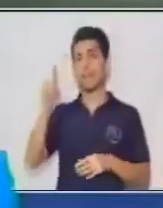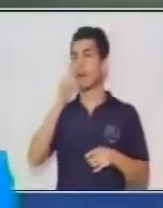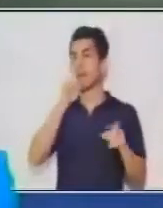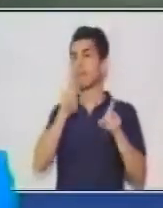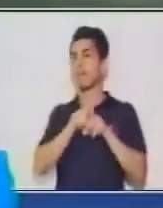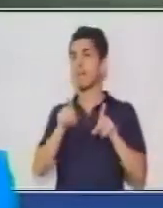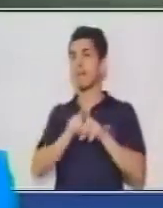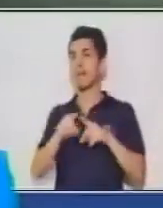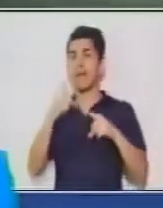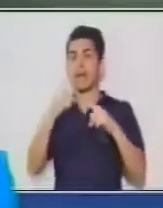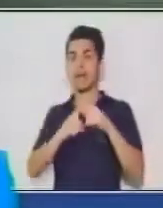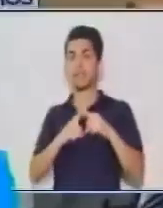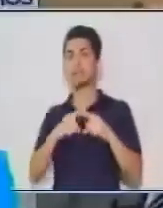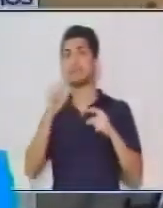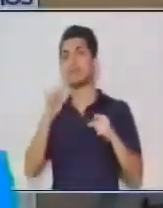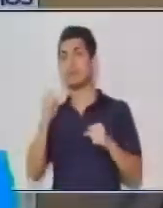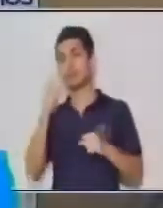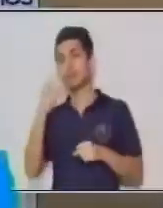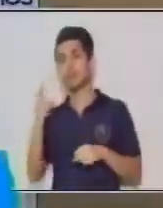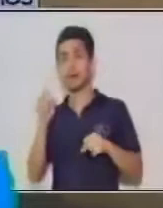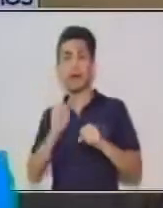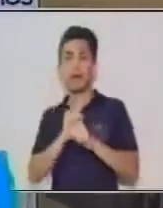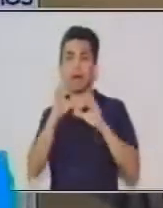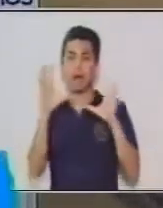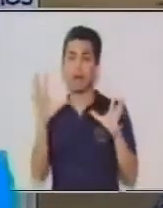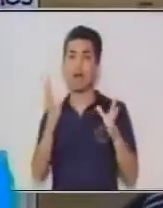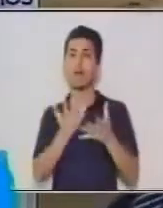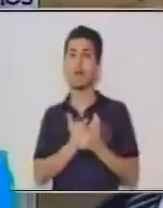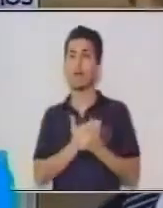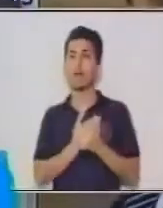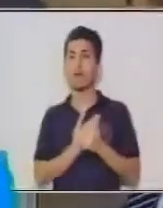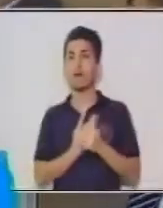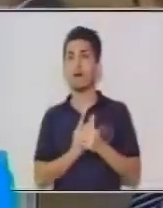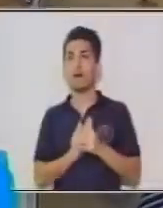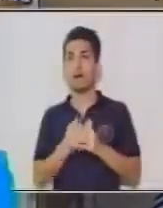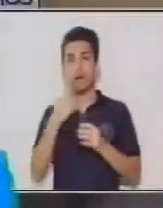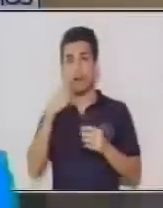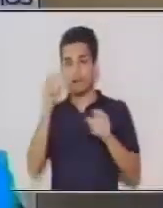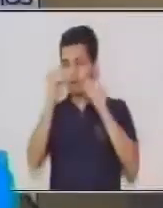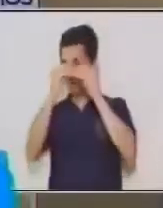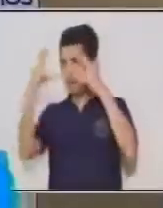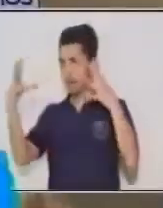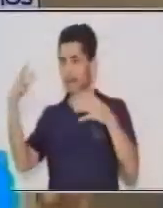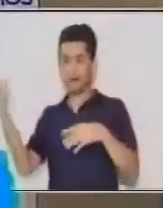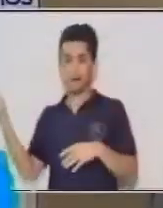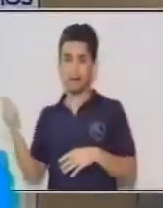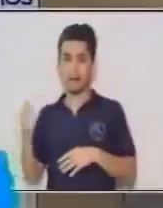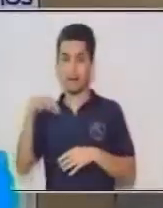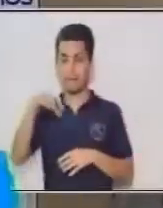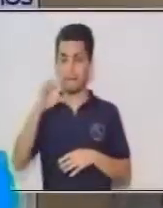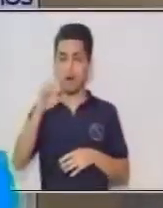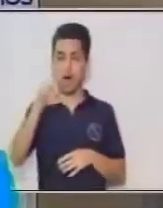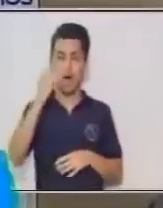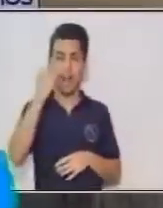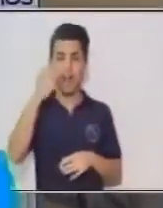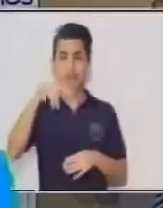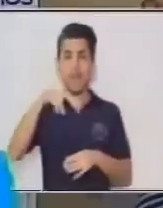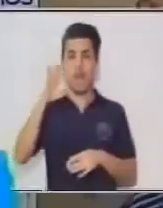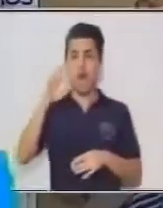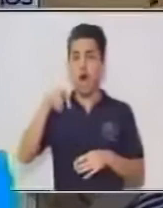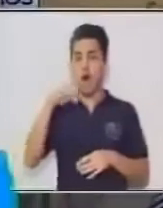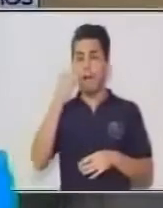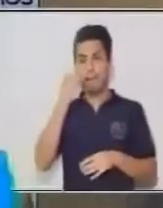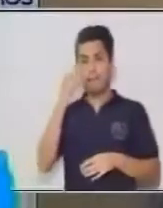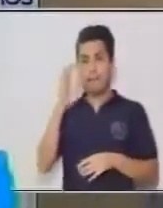x. Para tener más claros estos conceptos, vemos que aquí aparece un polinomio. Este es